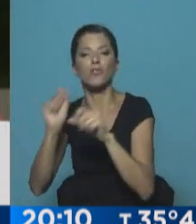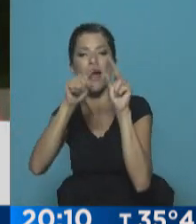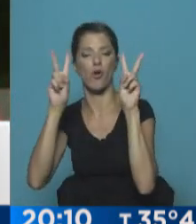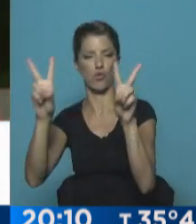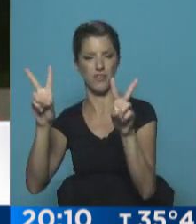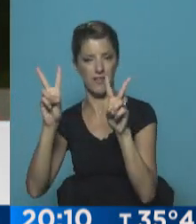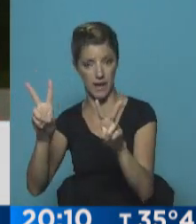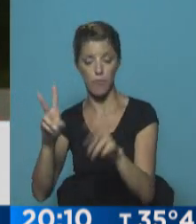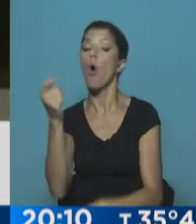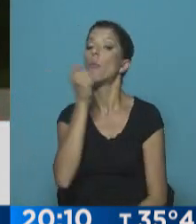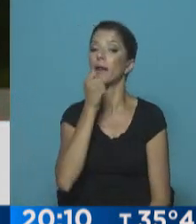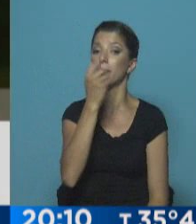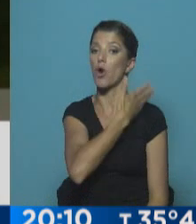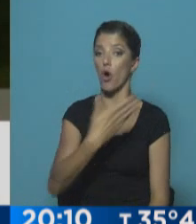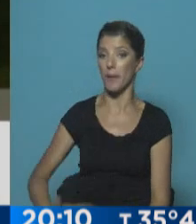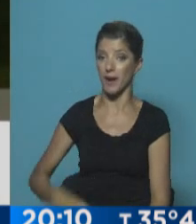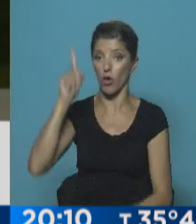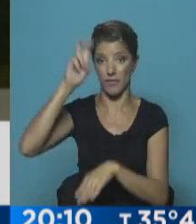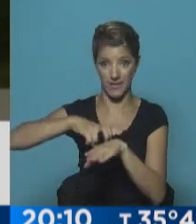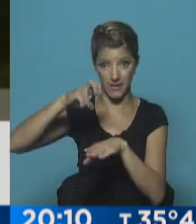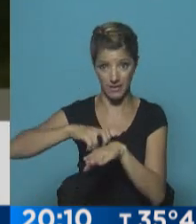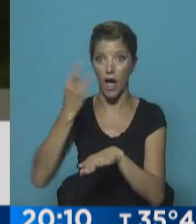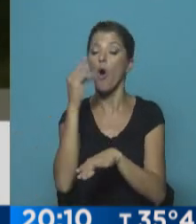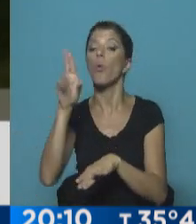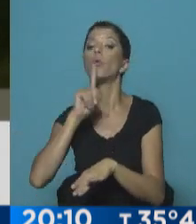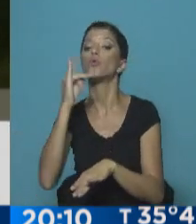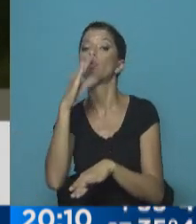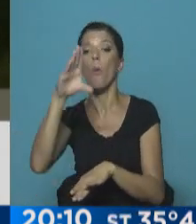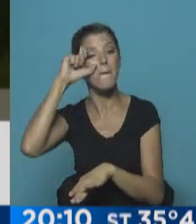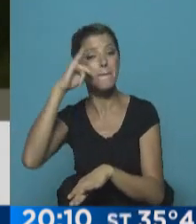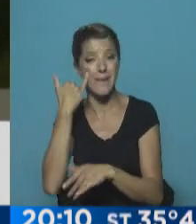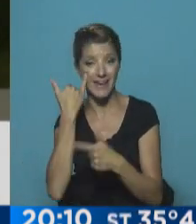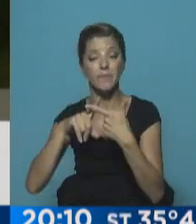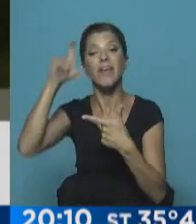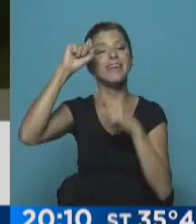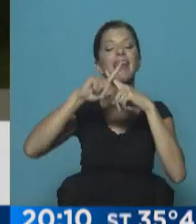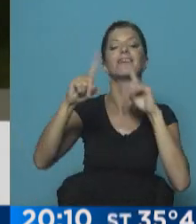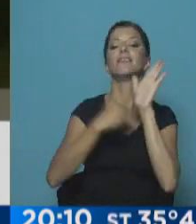como el gobernador de salta Juan Manuel urtubey y el ex